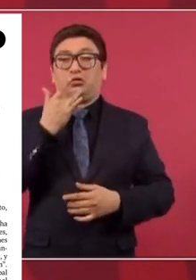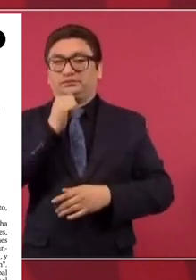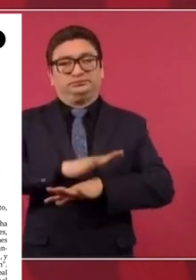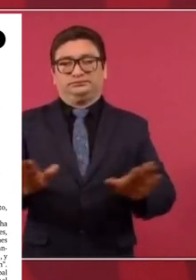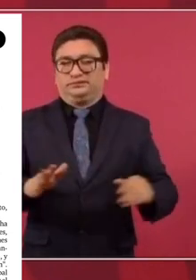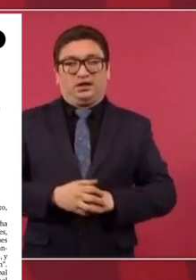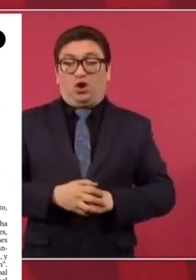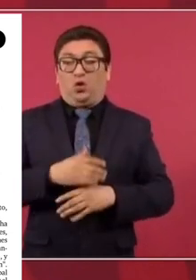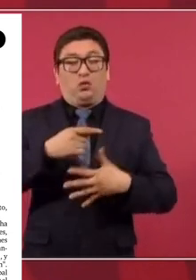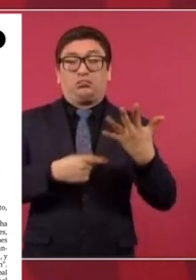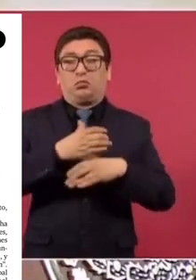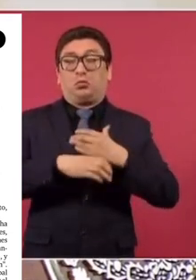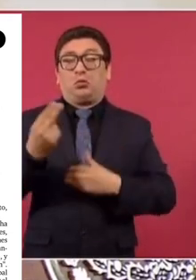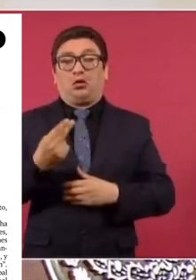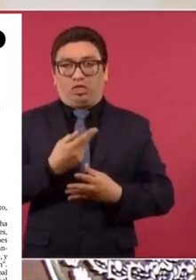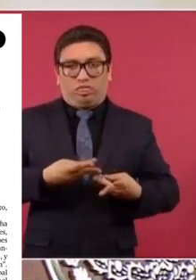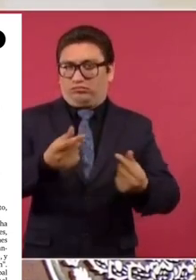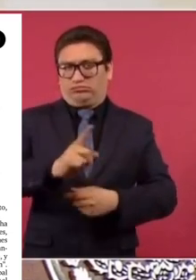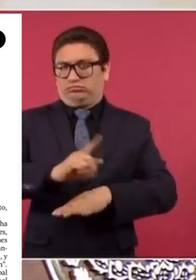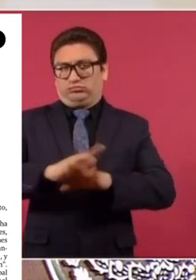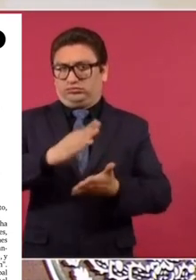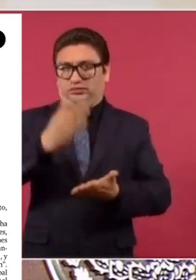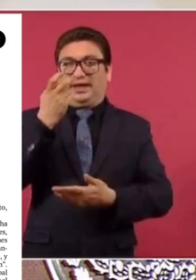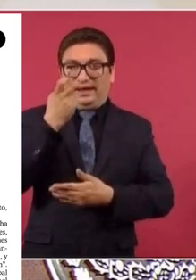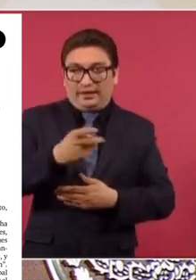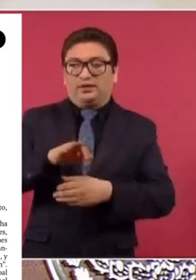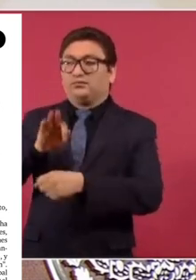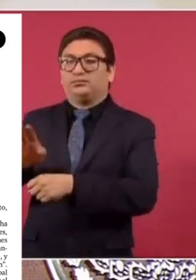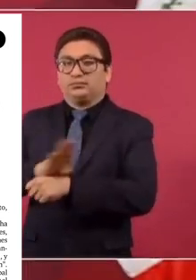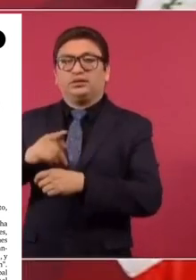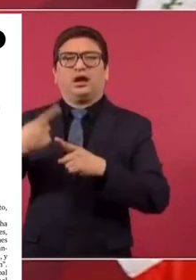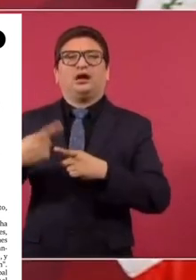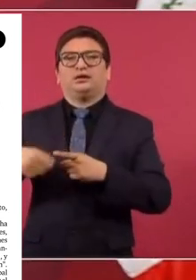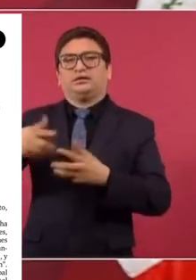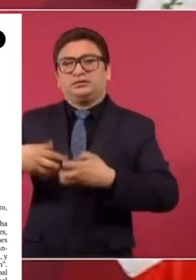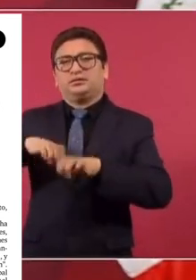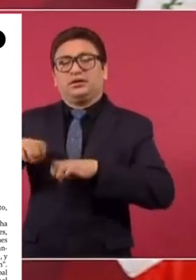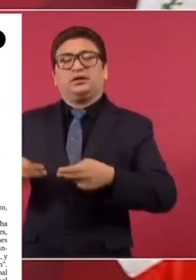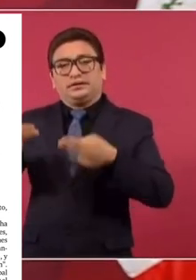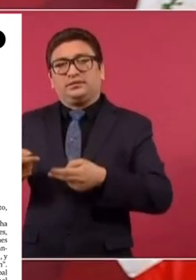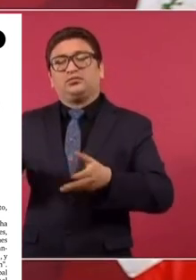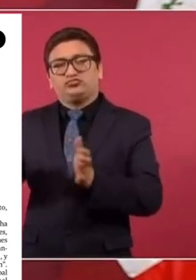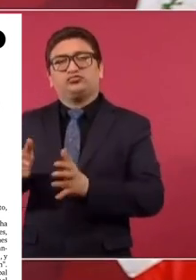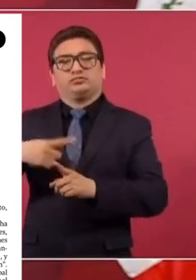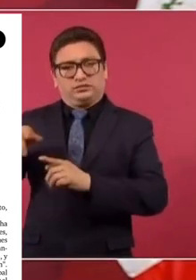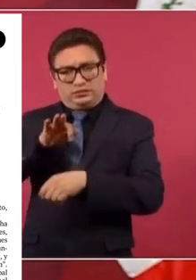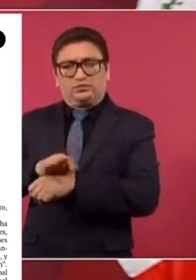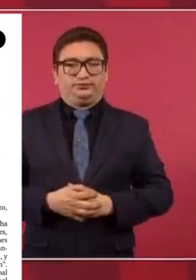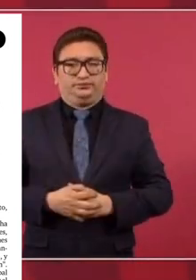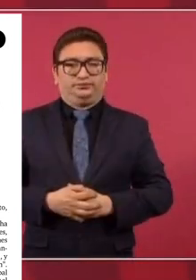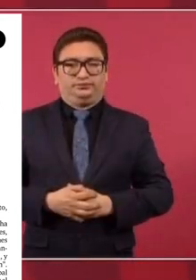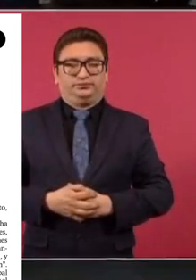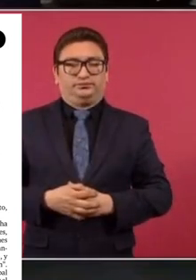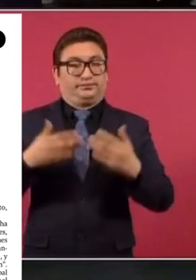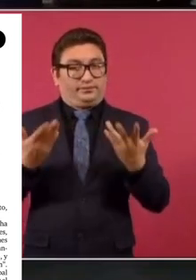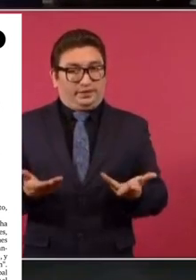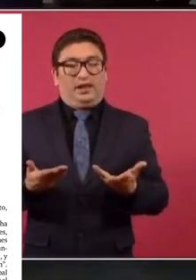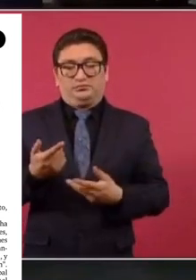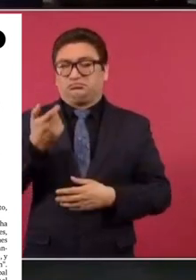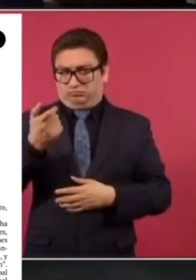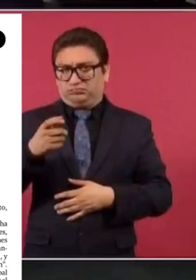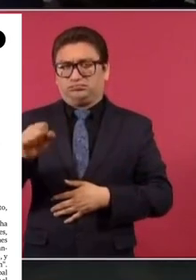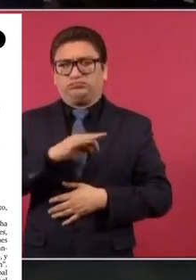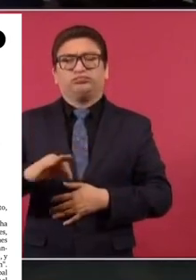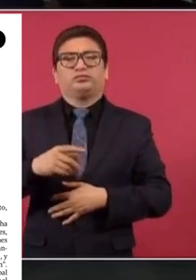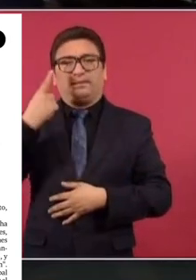superfluos, innecesarios. Entonces, todo esto beneficia ¿a quién? A los pequeños comerciantes, a los pequeños empresarios, a todos. Entonces, sí alcanza para